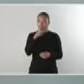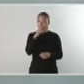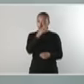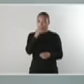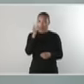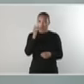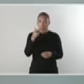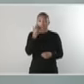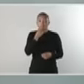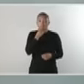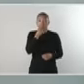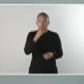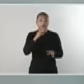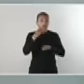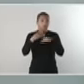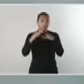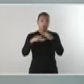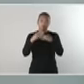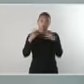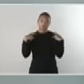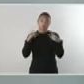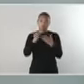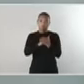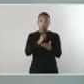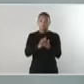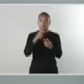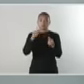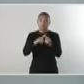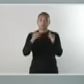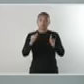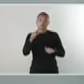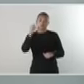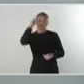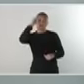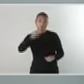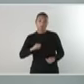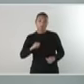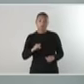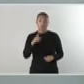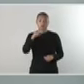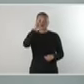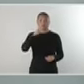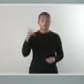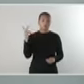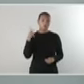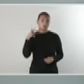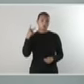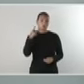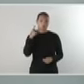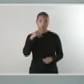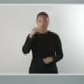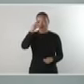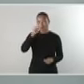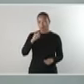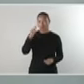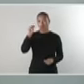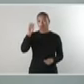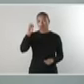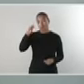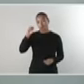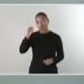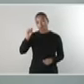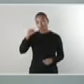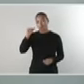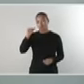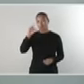y que le digas a los tamaulipecos Dónde se encuentra tu jefe tu jefe político tu patrón Tomás jarrington